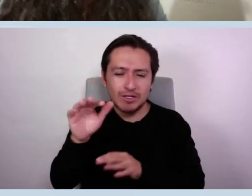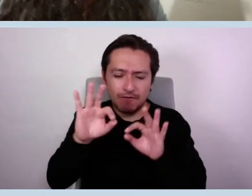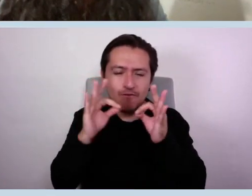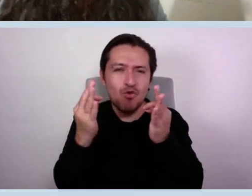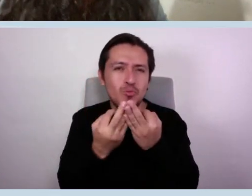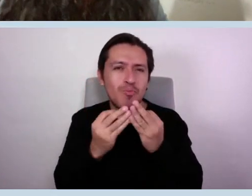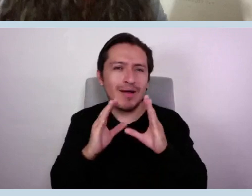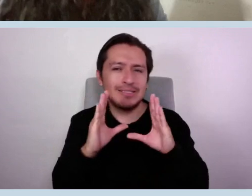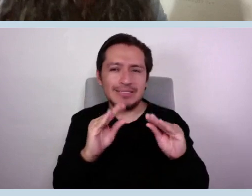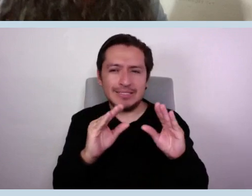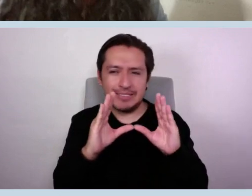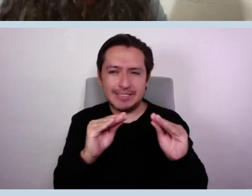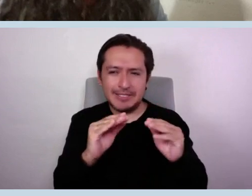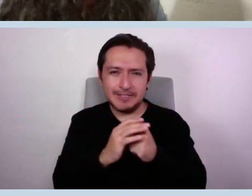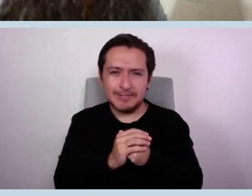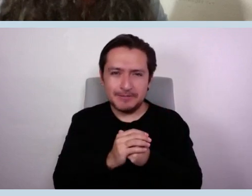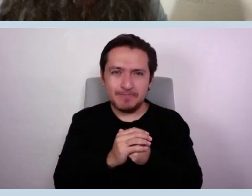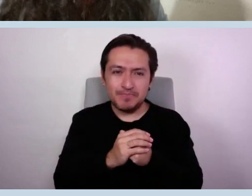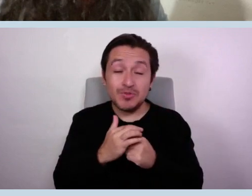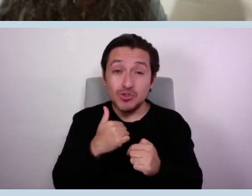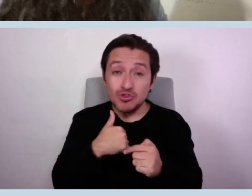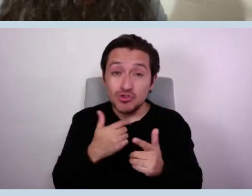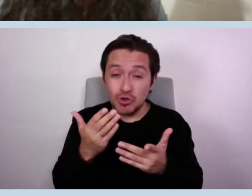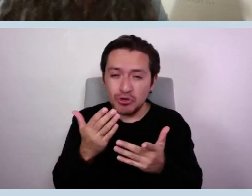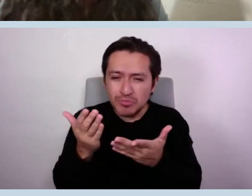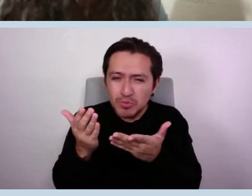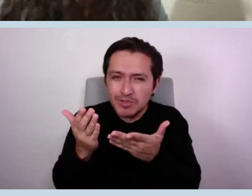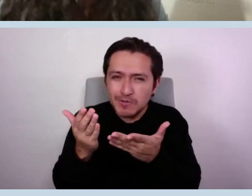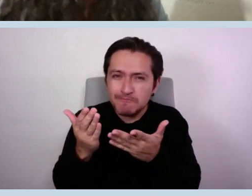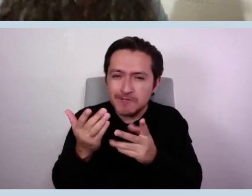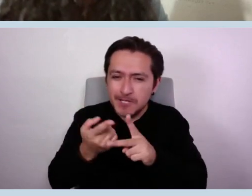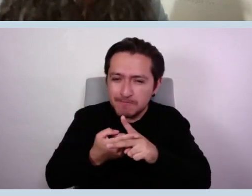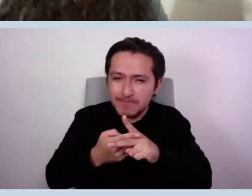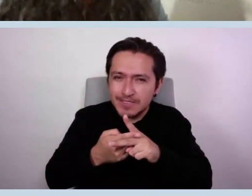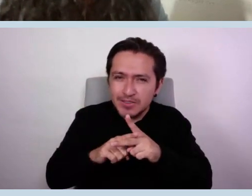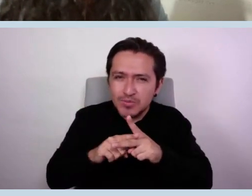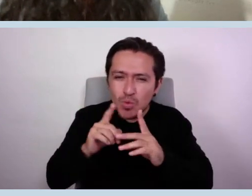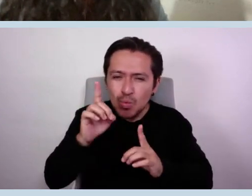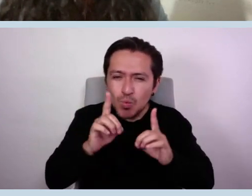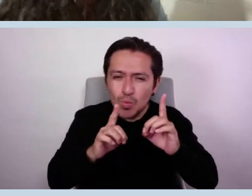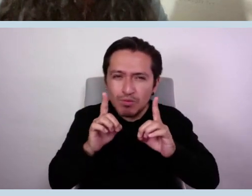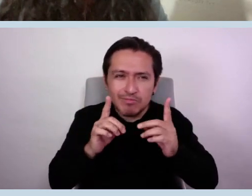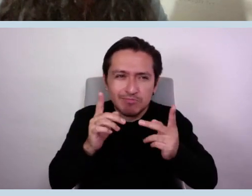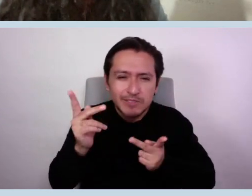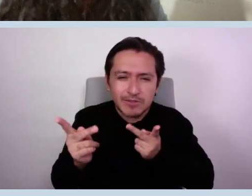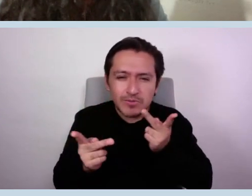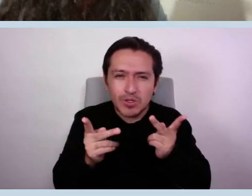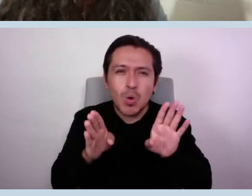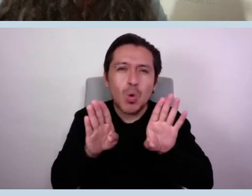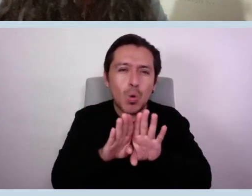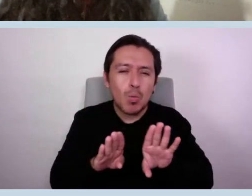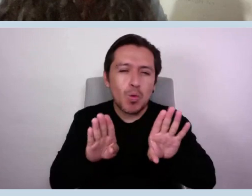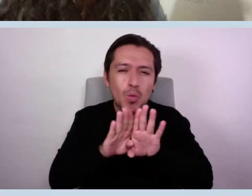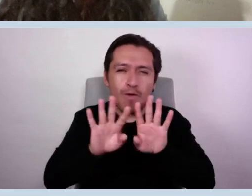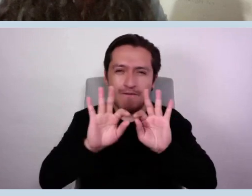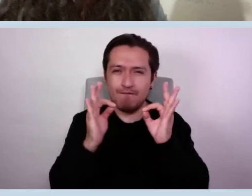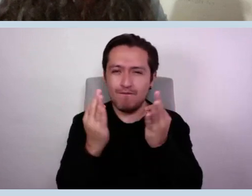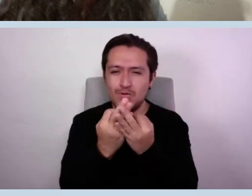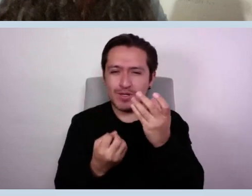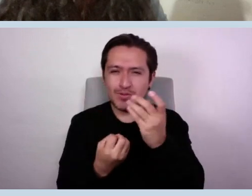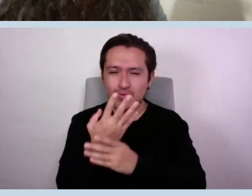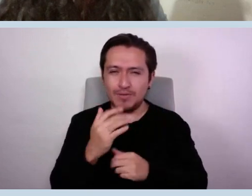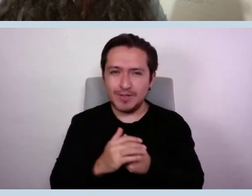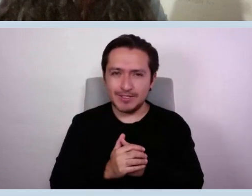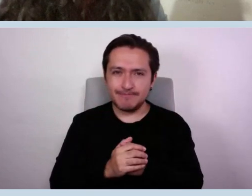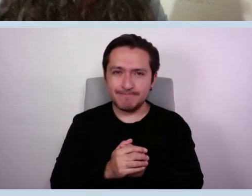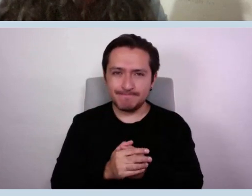en ese momento en donde era Bueno pero cuáles van a ser no eh Para empezar preguntarse estas pedagogías que